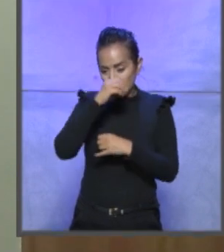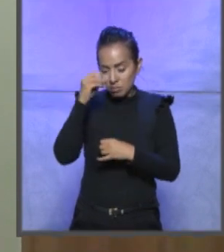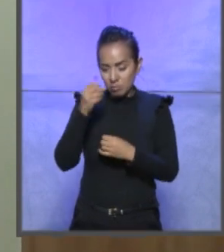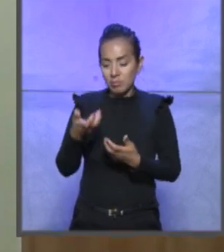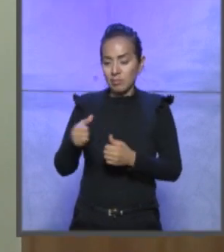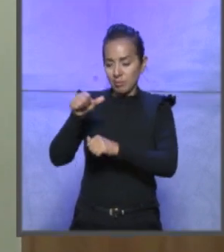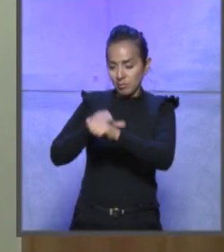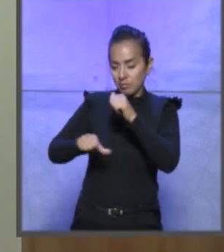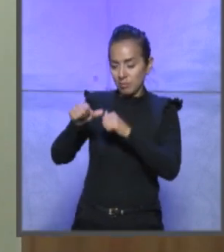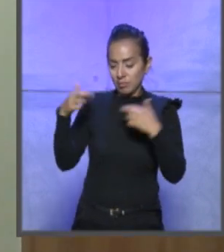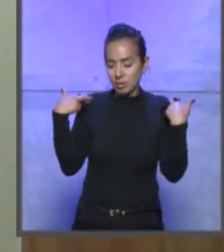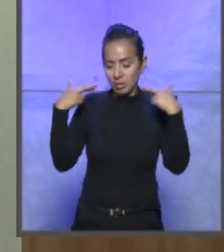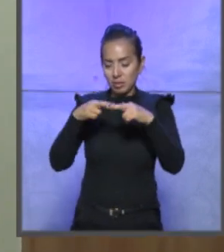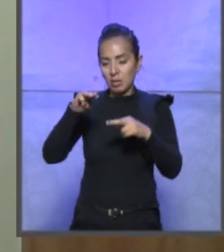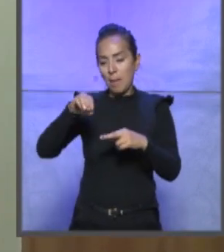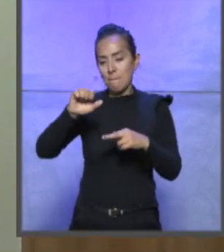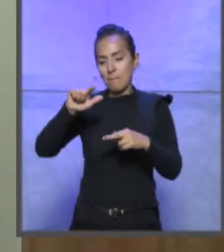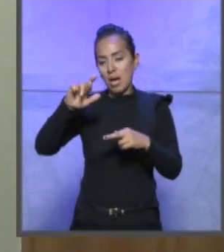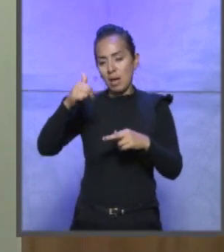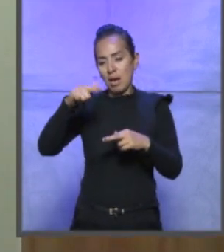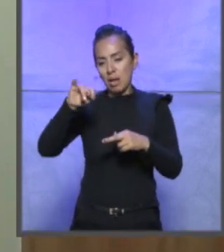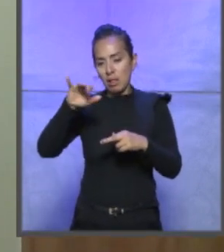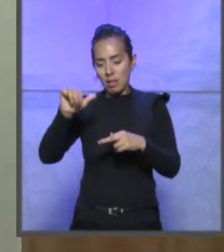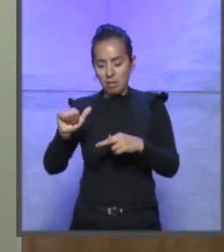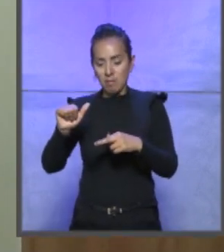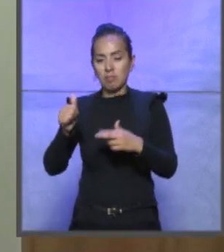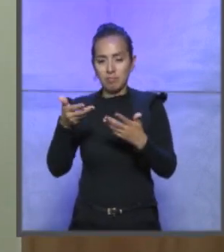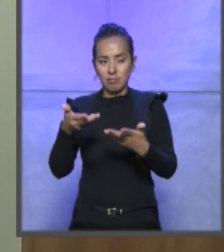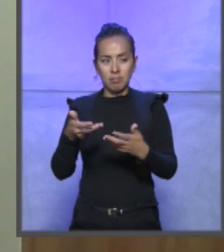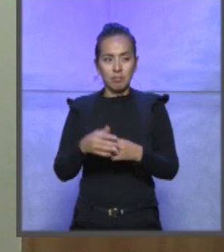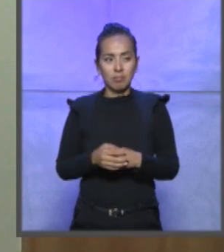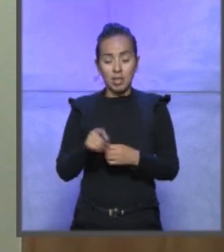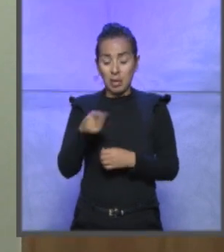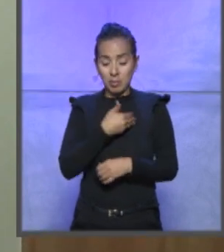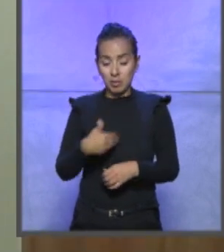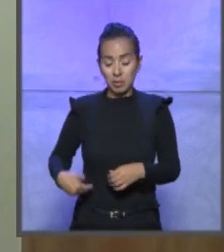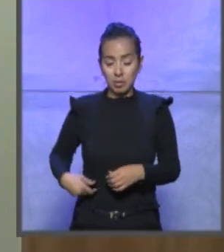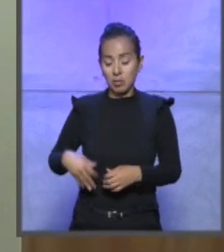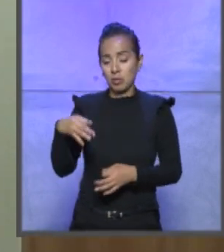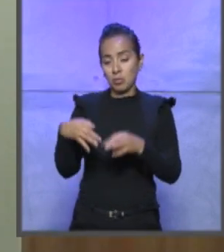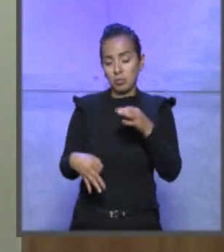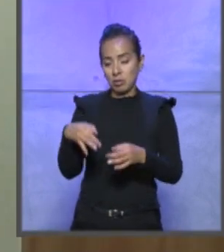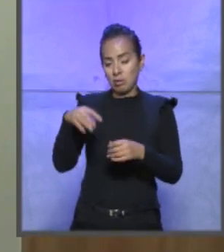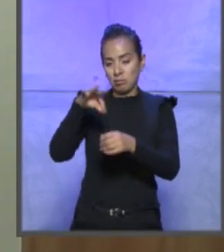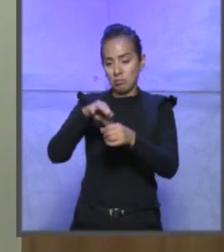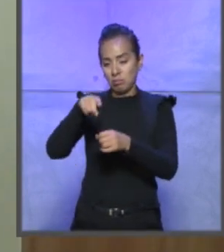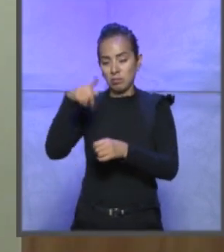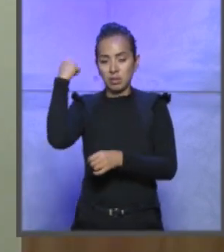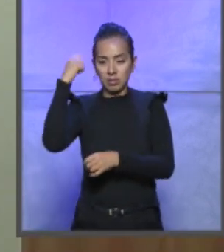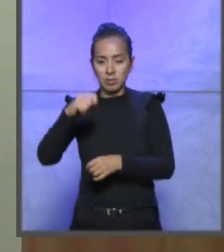la actividad, cedo el uso de la voz a la maestra Margarita C. Espinosa Armengol, magistrada presidenta del Tribunal Electoral de